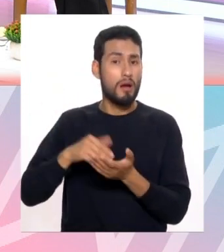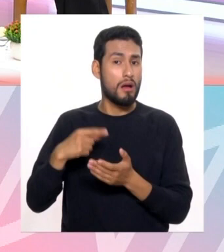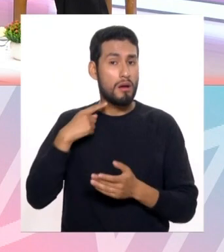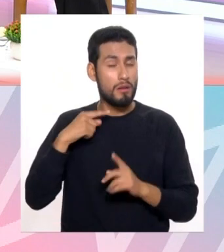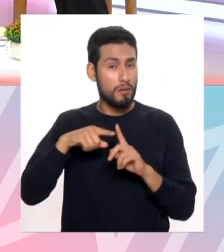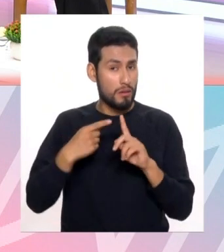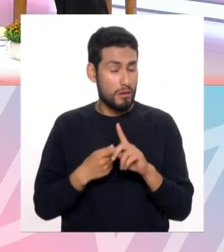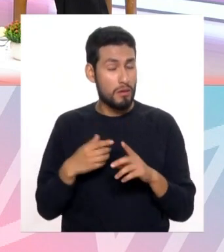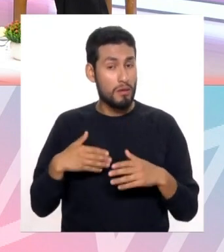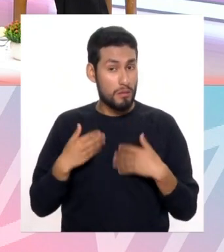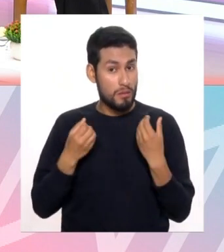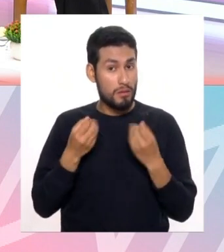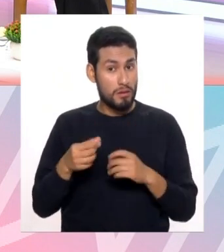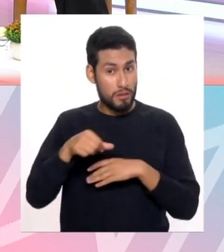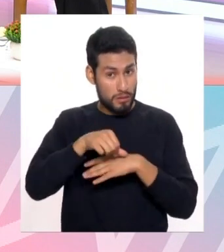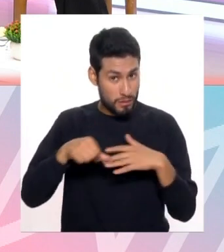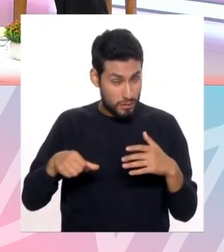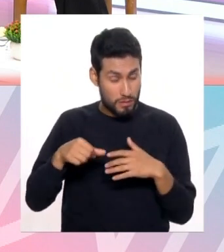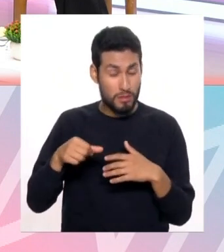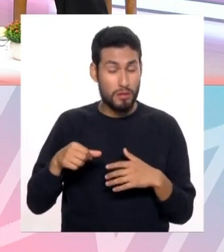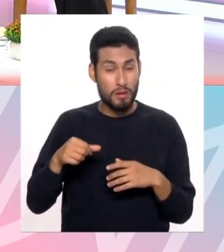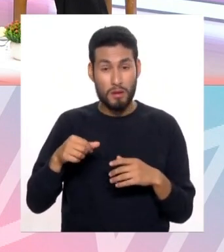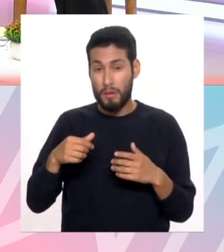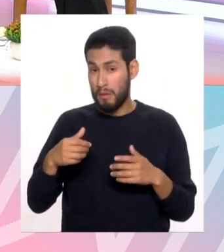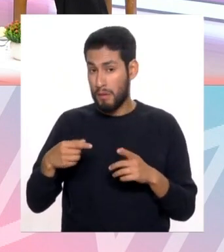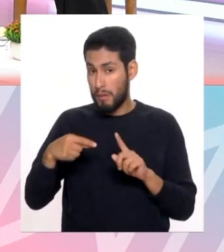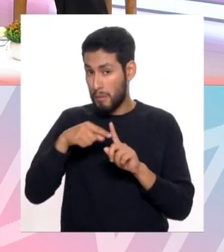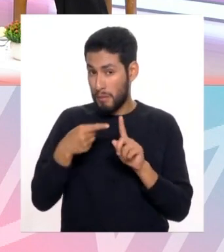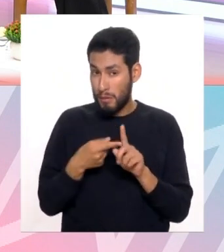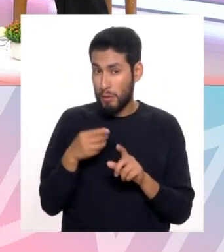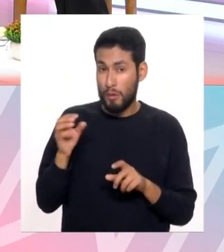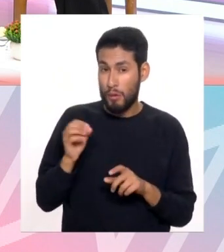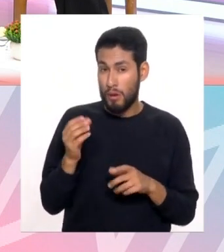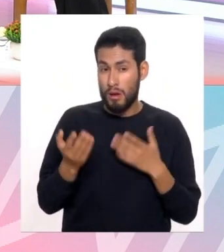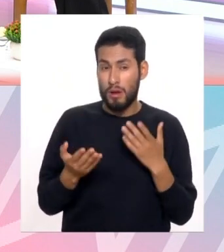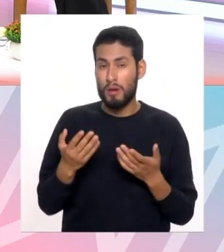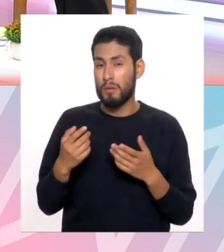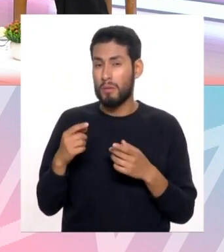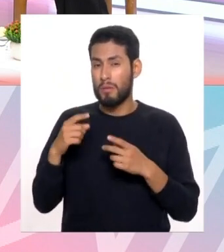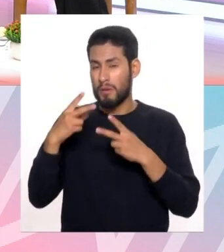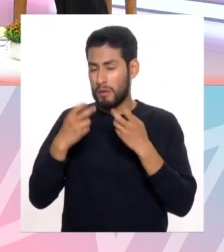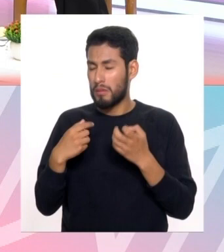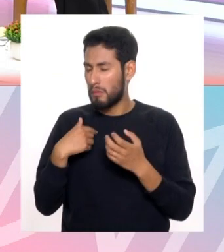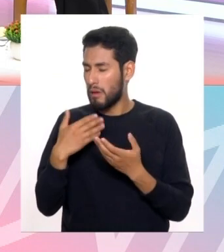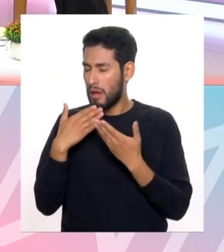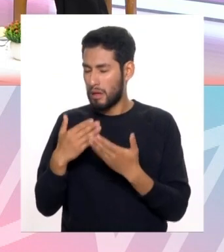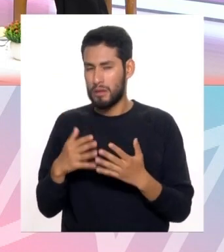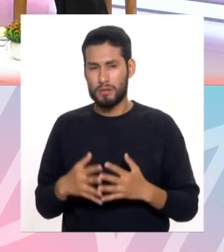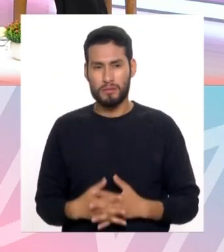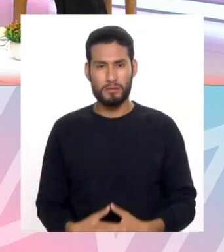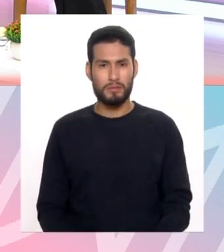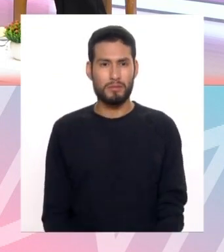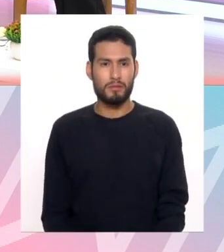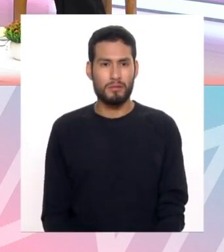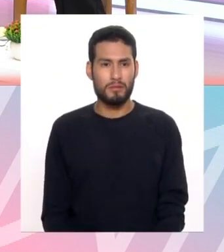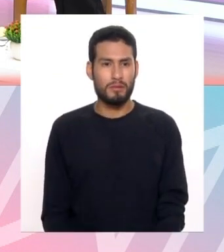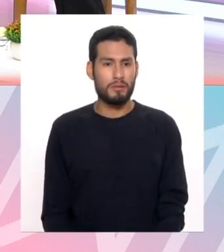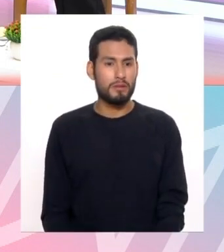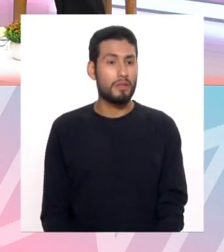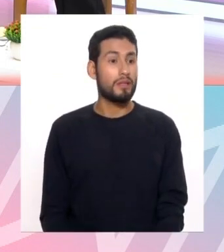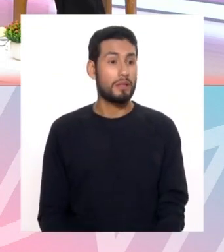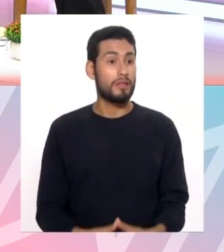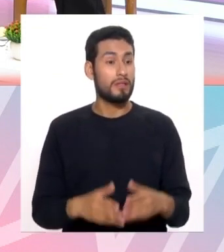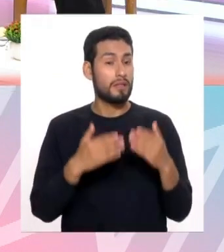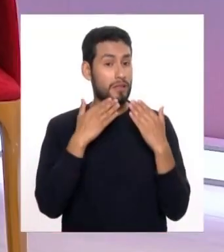a esto de la cirugía fetal en todo caso o es irrelevante? Sí. Muchísimas gracias.